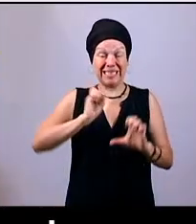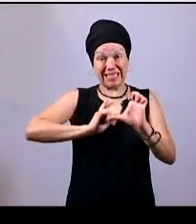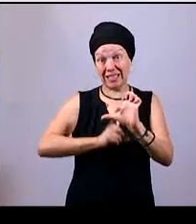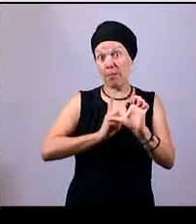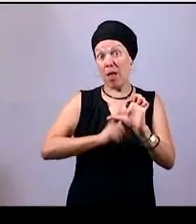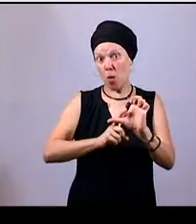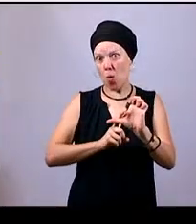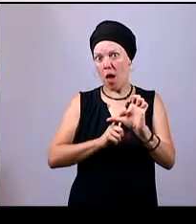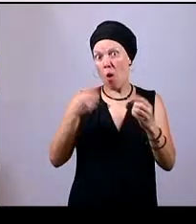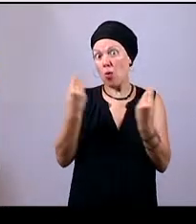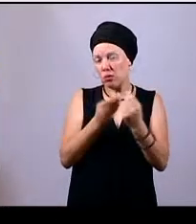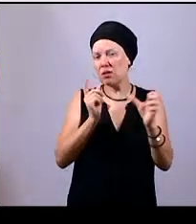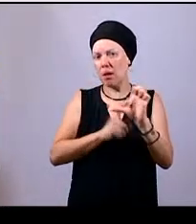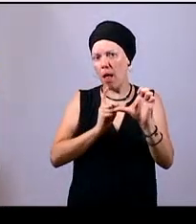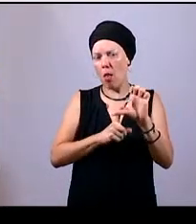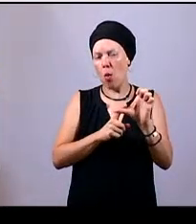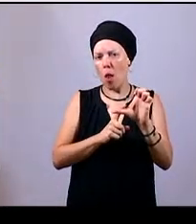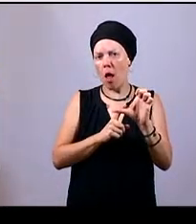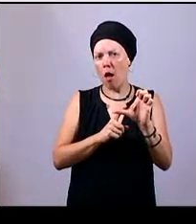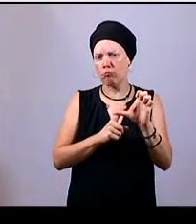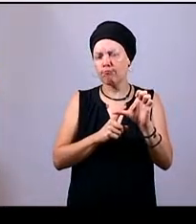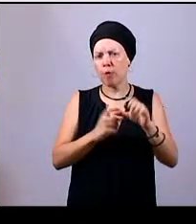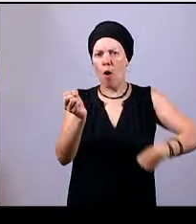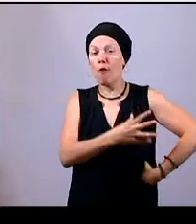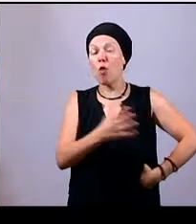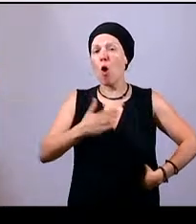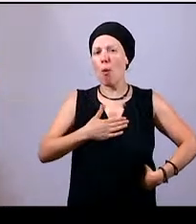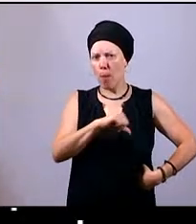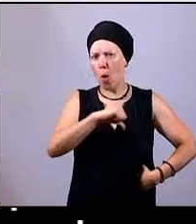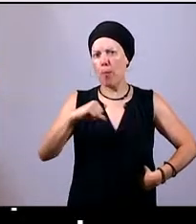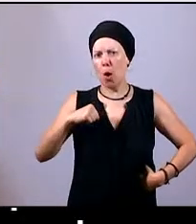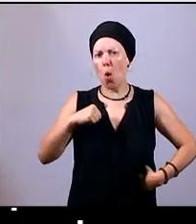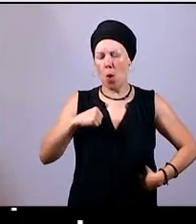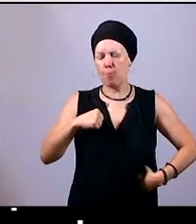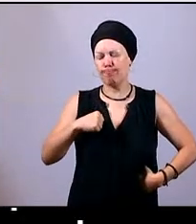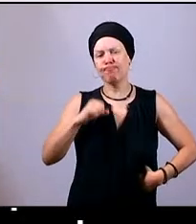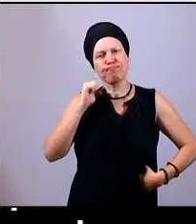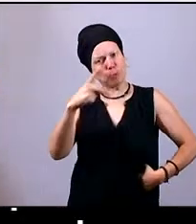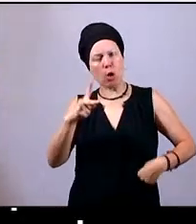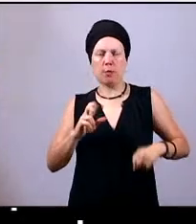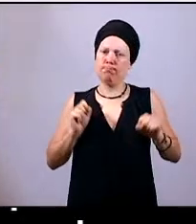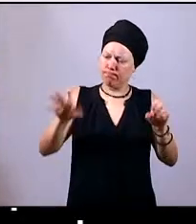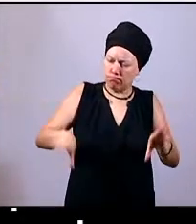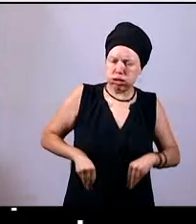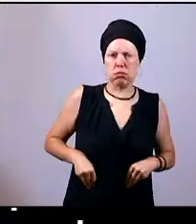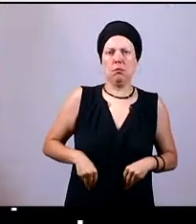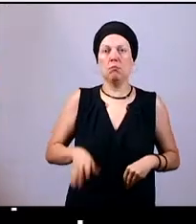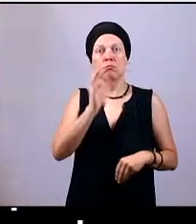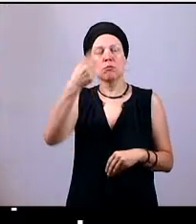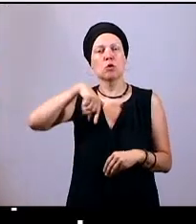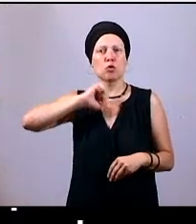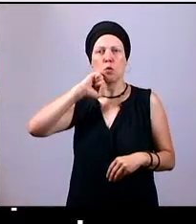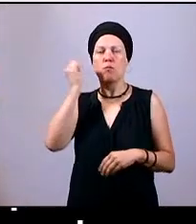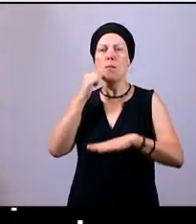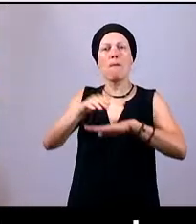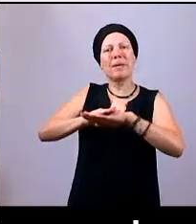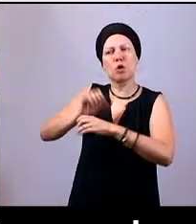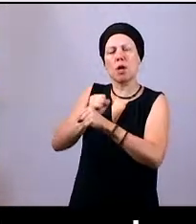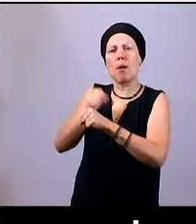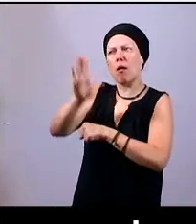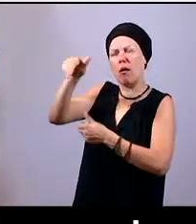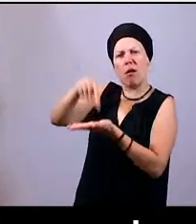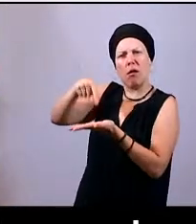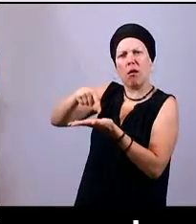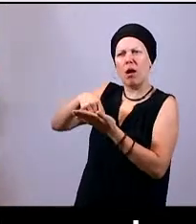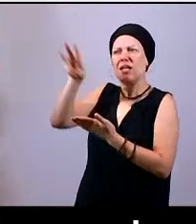La Junta de Extremadura, ha asumido con fondos propios el diferencial. Por eso hemos reclamado al Ministerio de Trabajo 3 millones